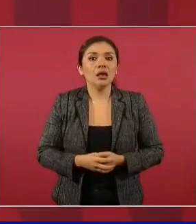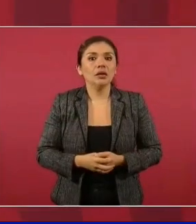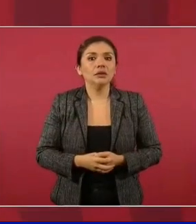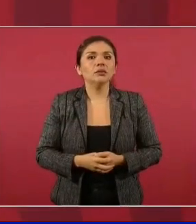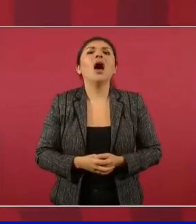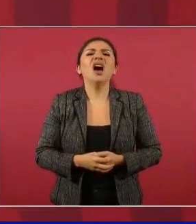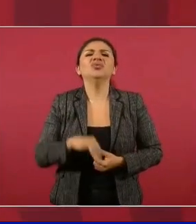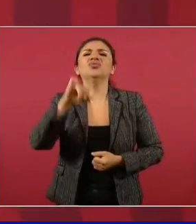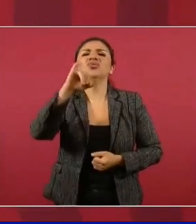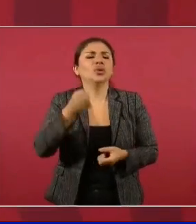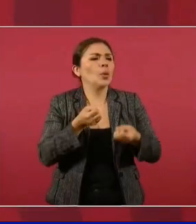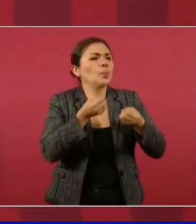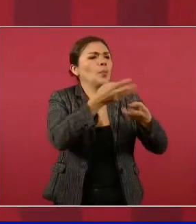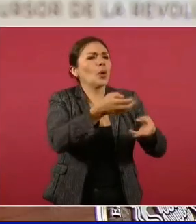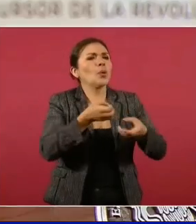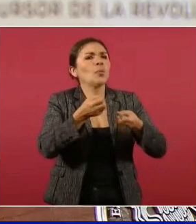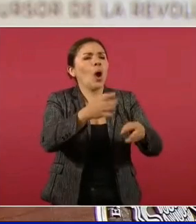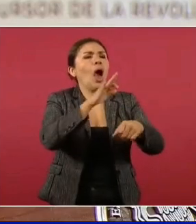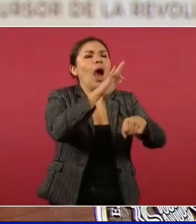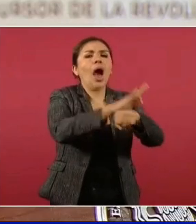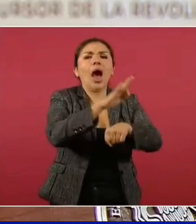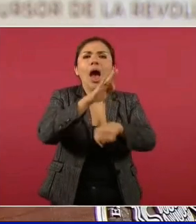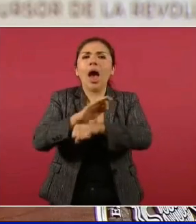conceden amparos.